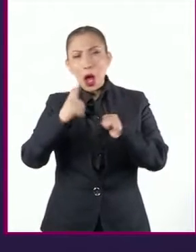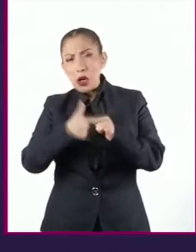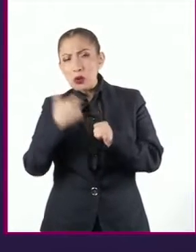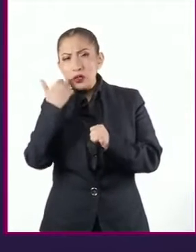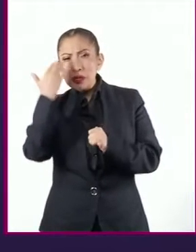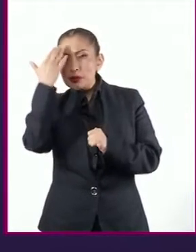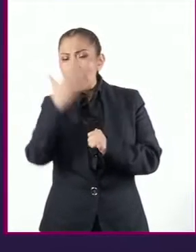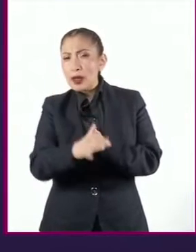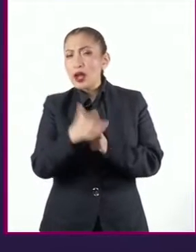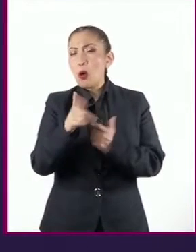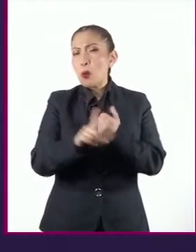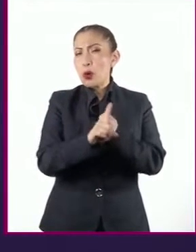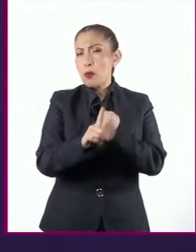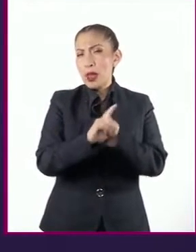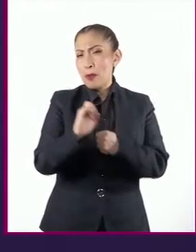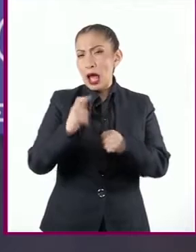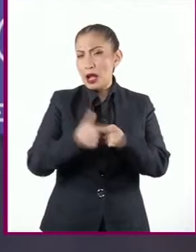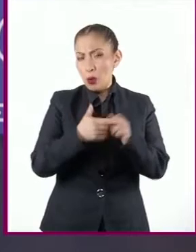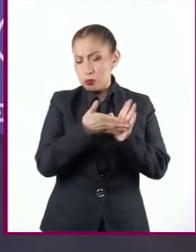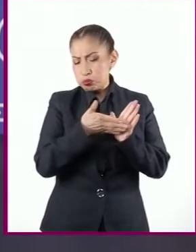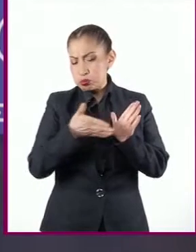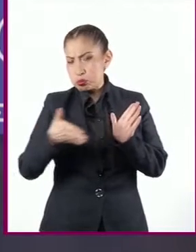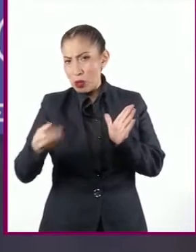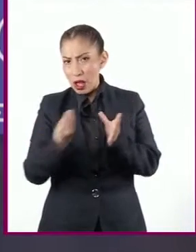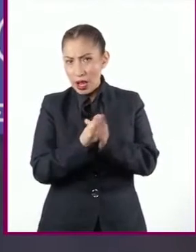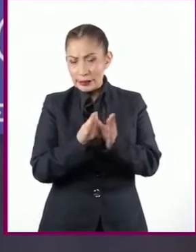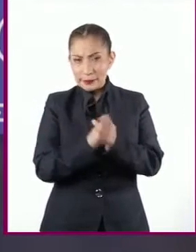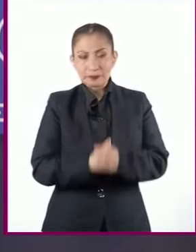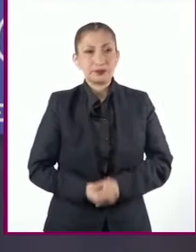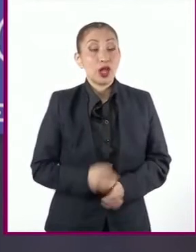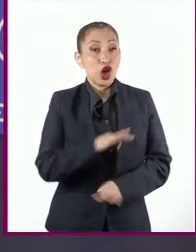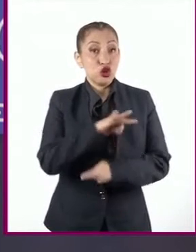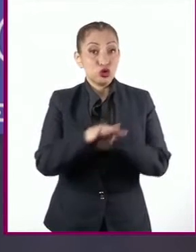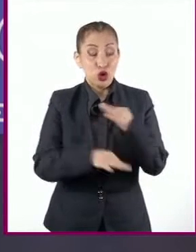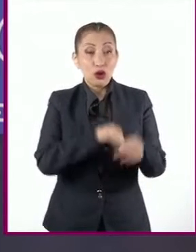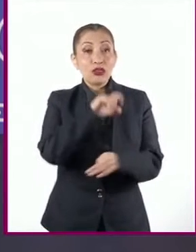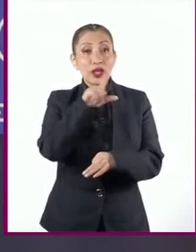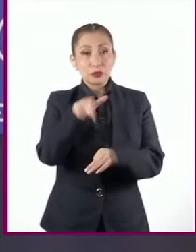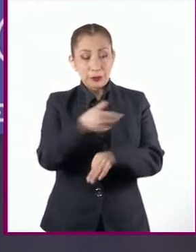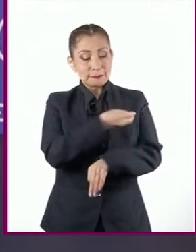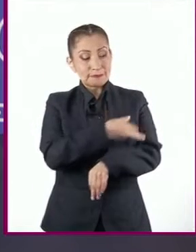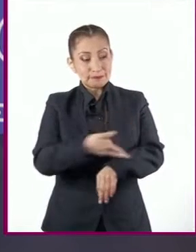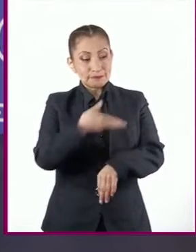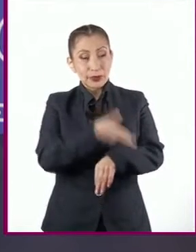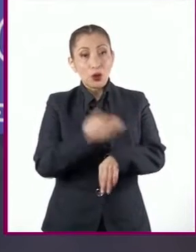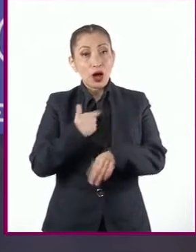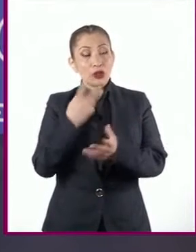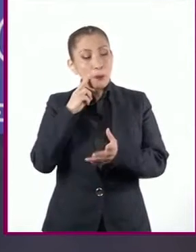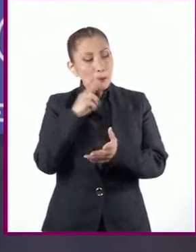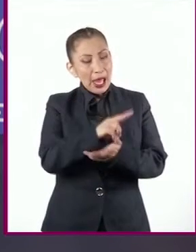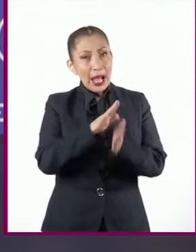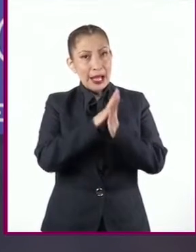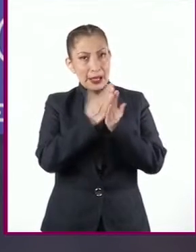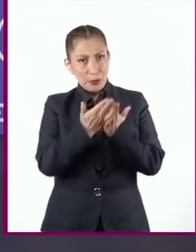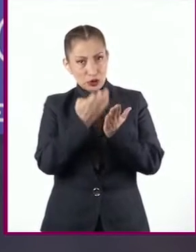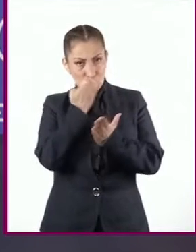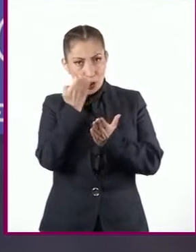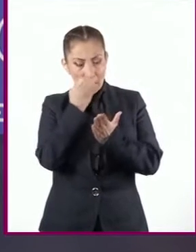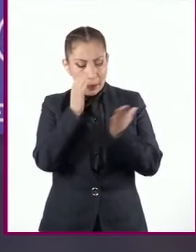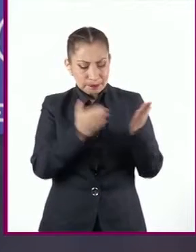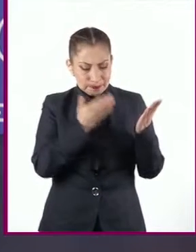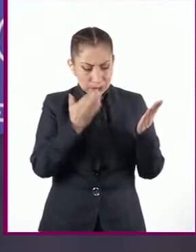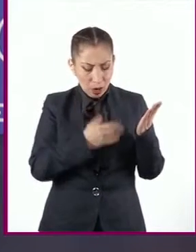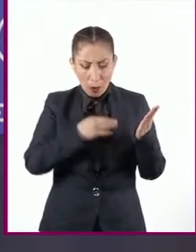o dificultades que surjan durante la clase. Todo esto podrán resolverlo al consultar sus libros de texto o